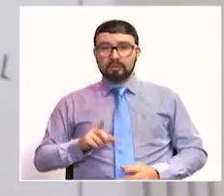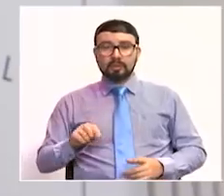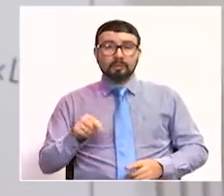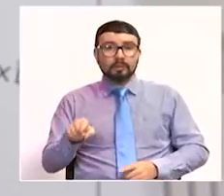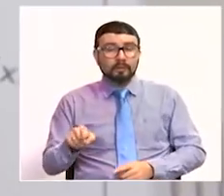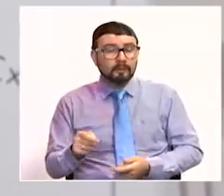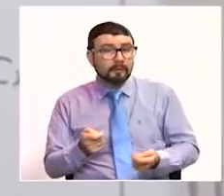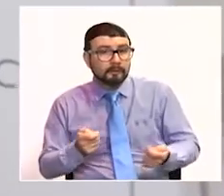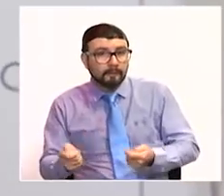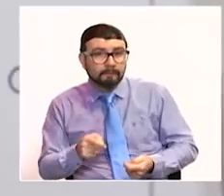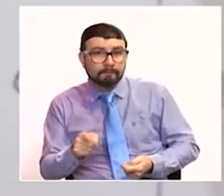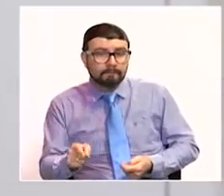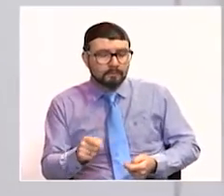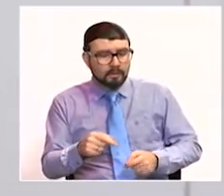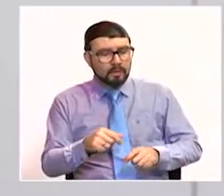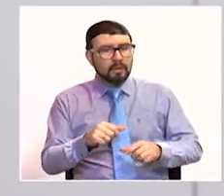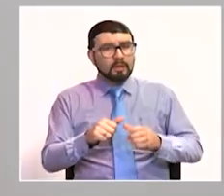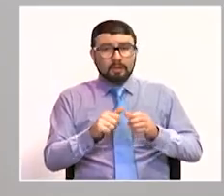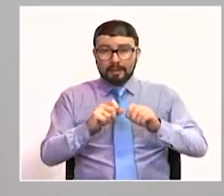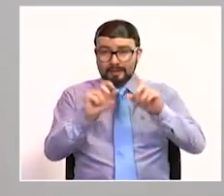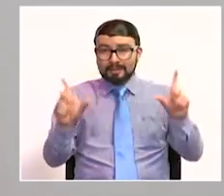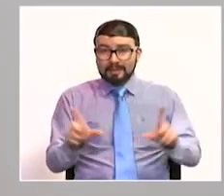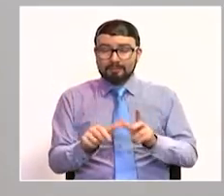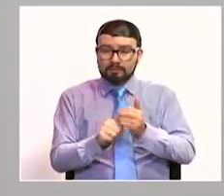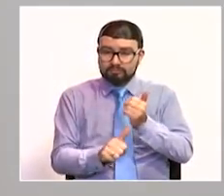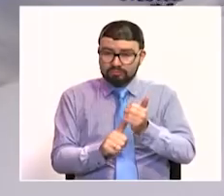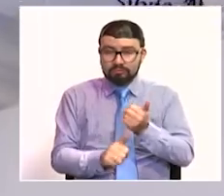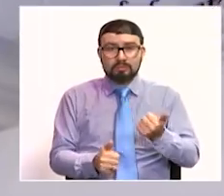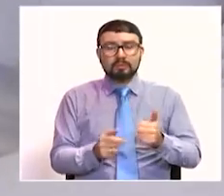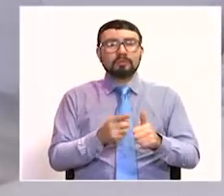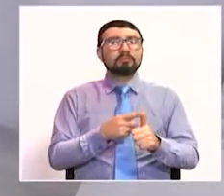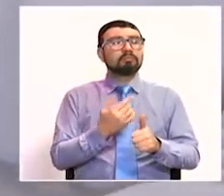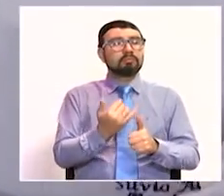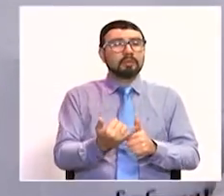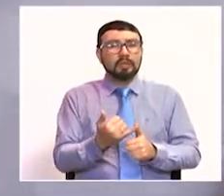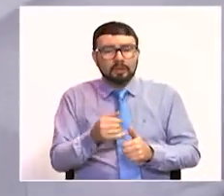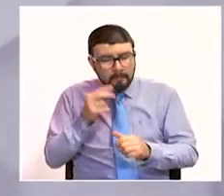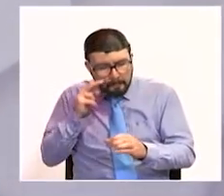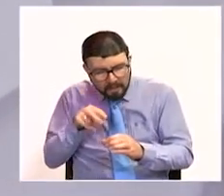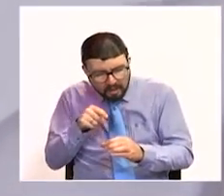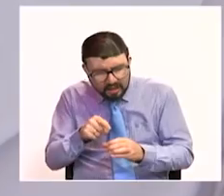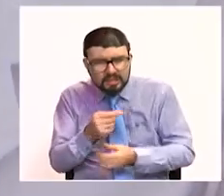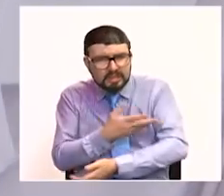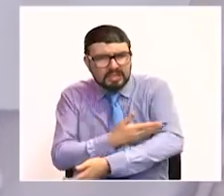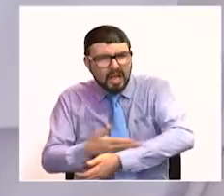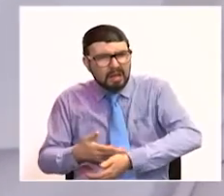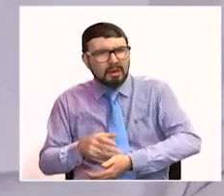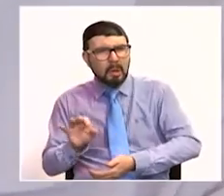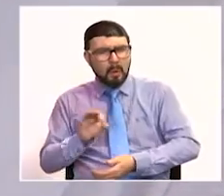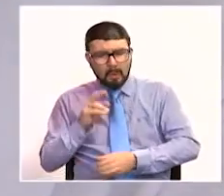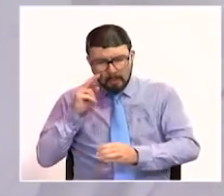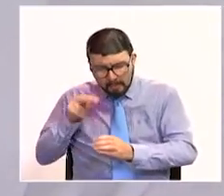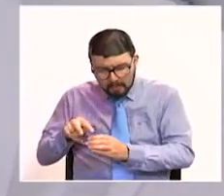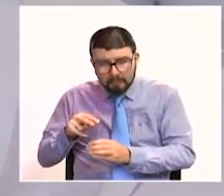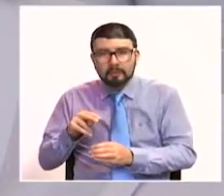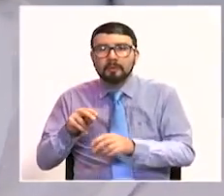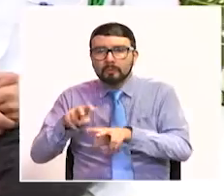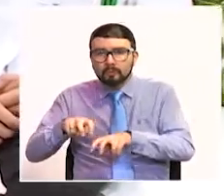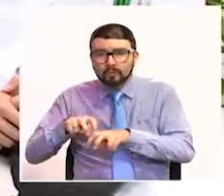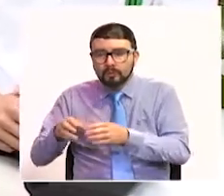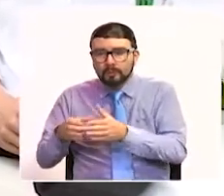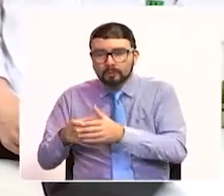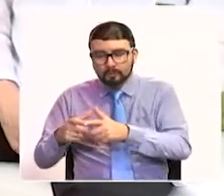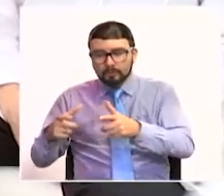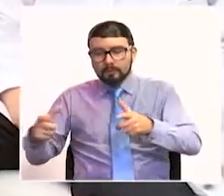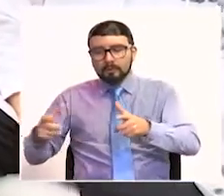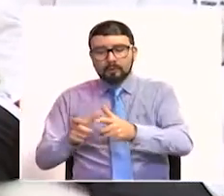oculta en heces, el coprocultivo. Mirar muy bien qué está pasando allá dentro del colon. Y después hay que mirar